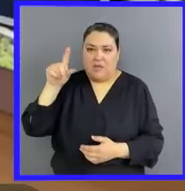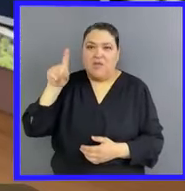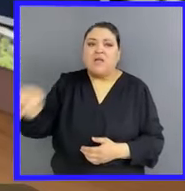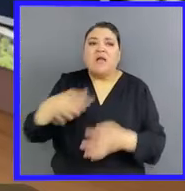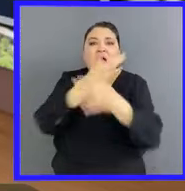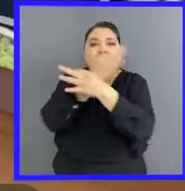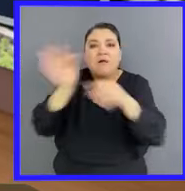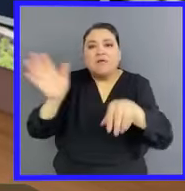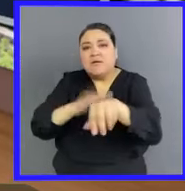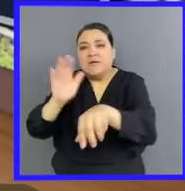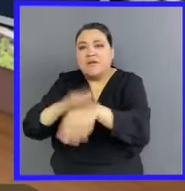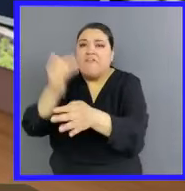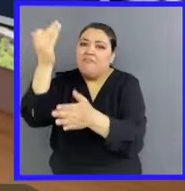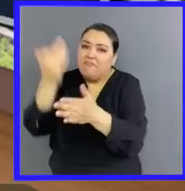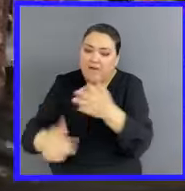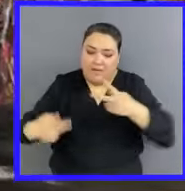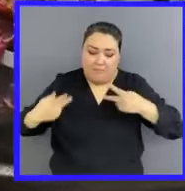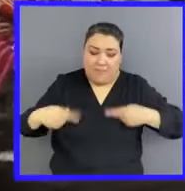los artesanos.